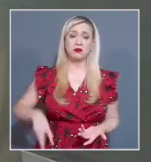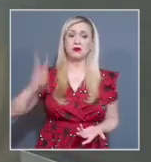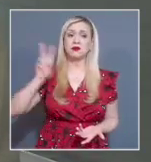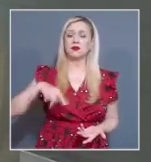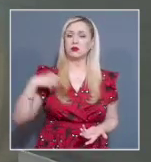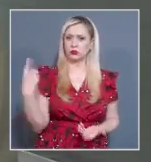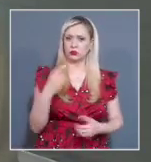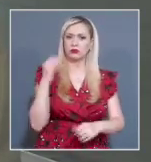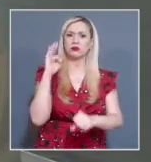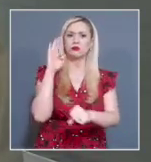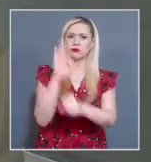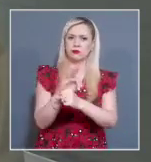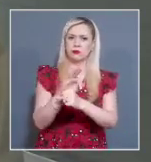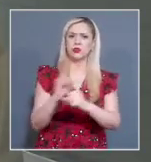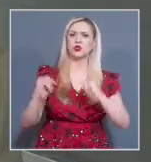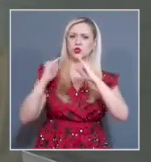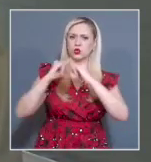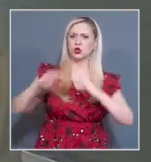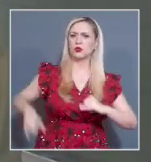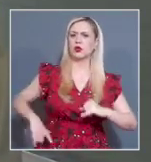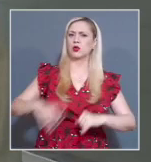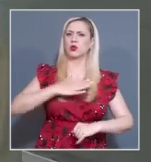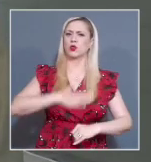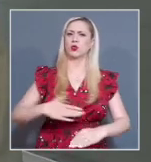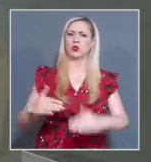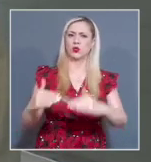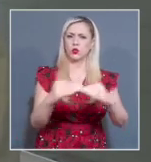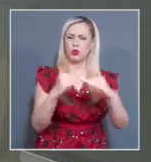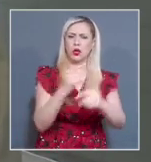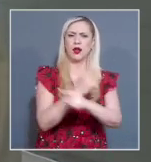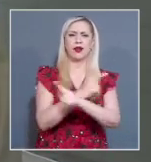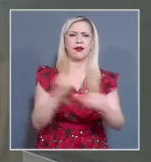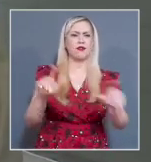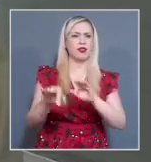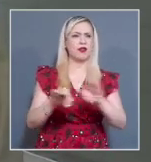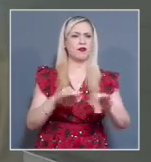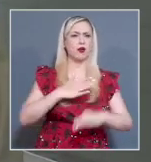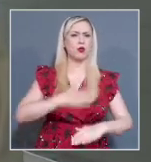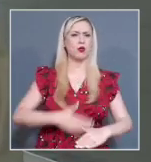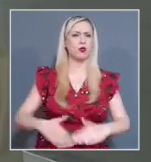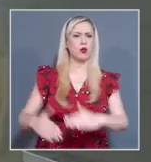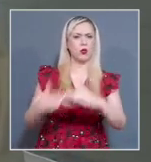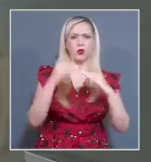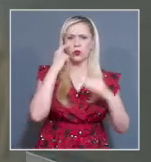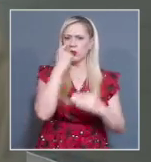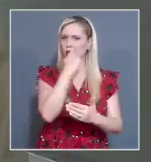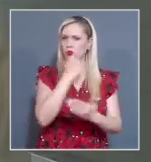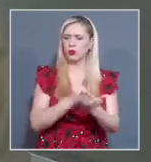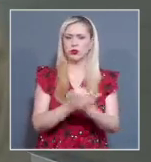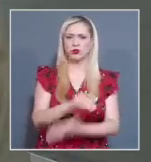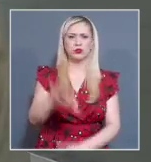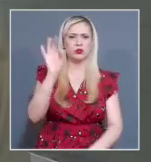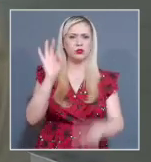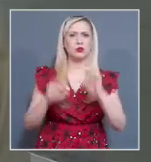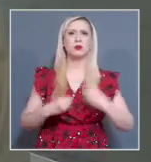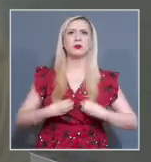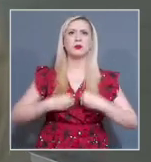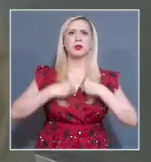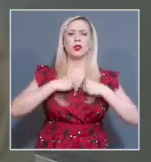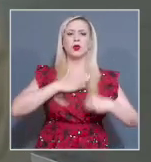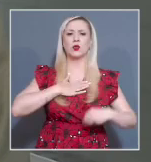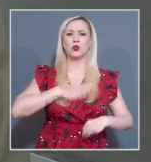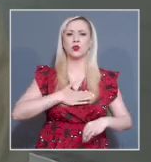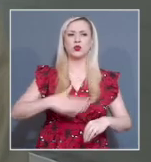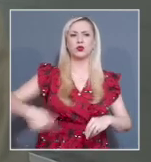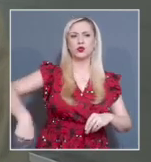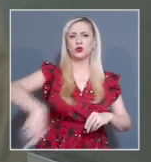instituciones democráticas, de las libertades democráticas, de la vida republicana y de la vida además en una sociedad que se integra